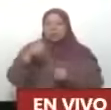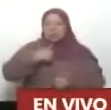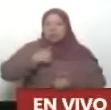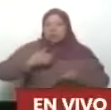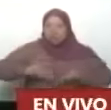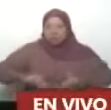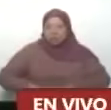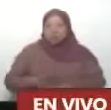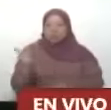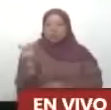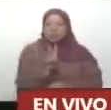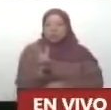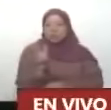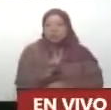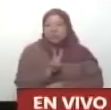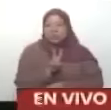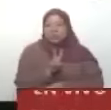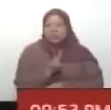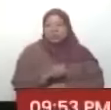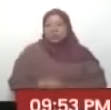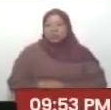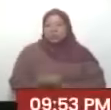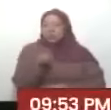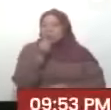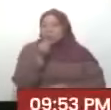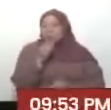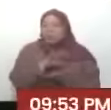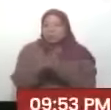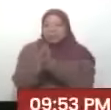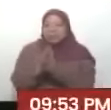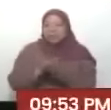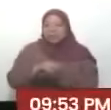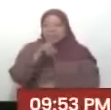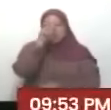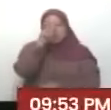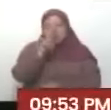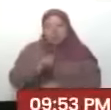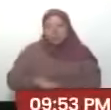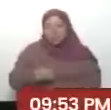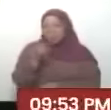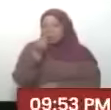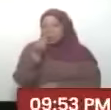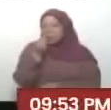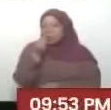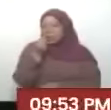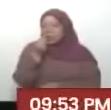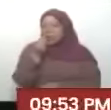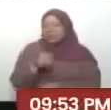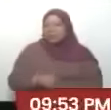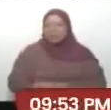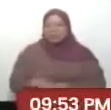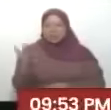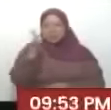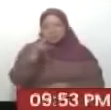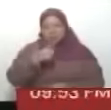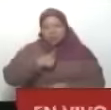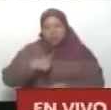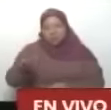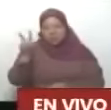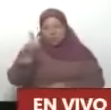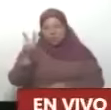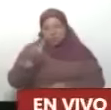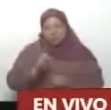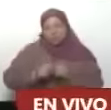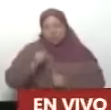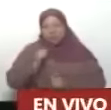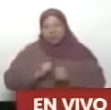ves. Yo soy de Venezuela. ¿Dónde se come arepa toda la mañana? Yo soy de Venezuela. ¿Dónde se